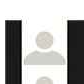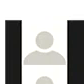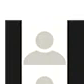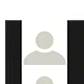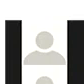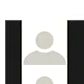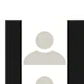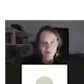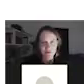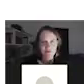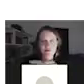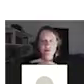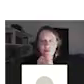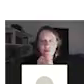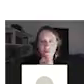Bueno, pues esta fue